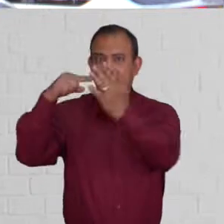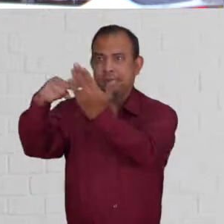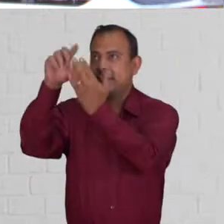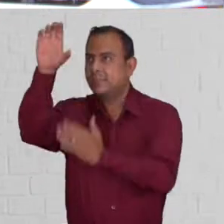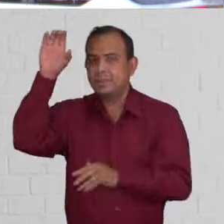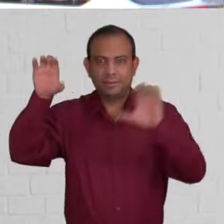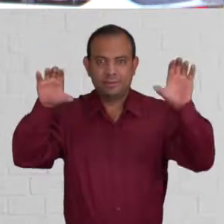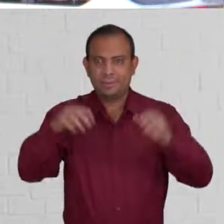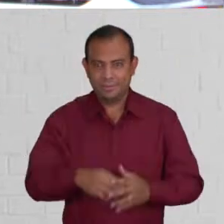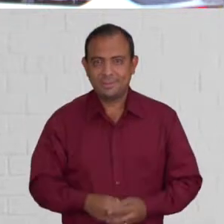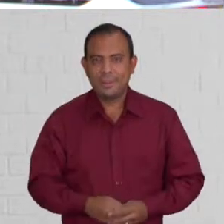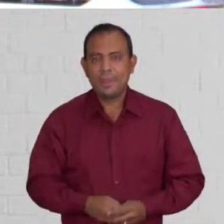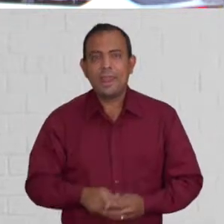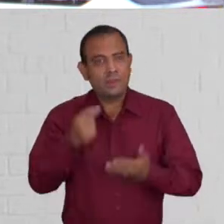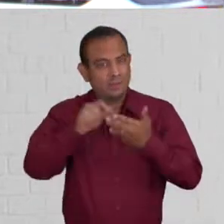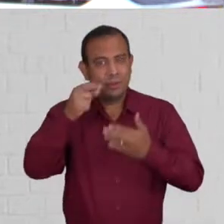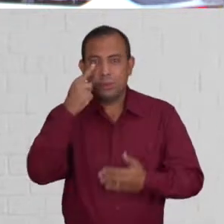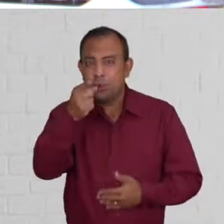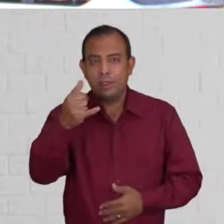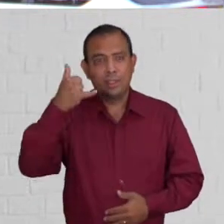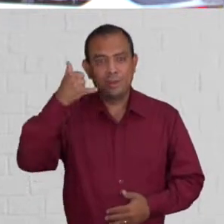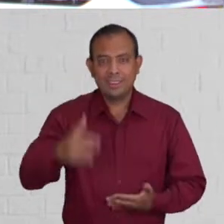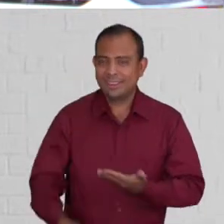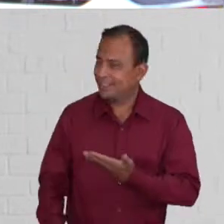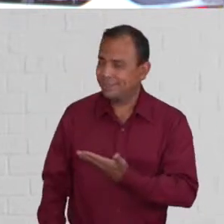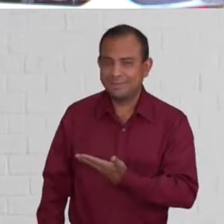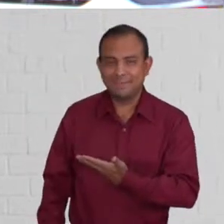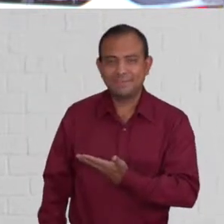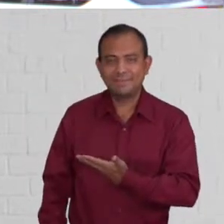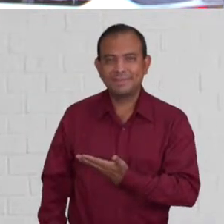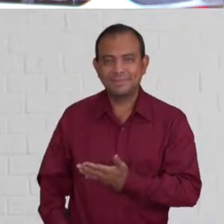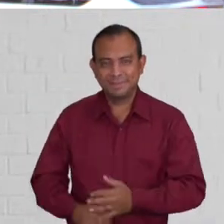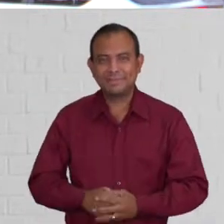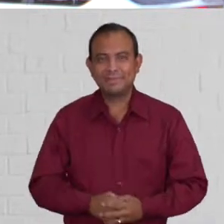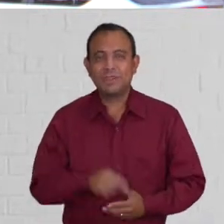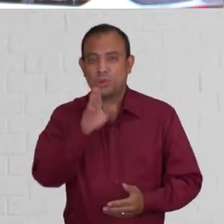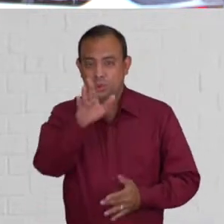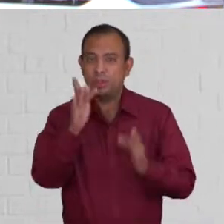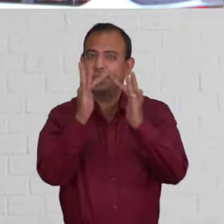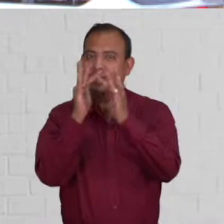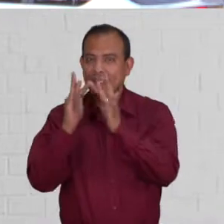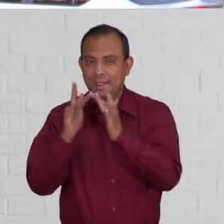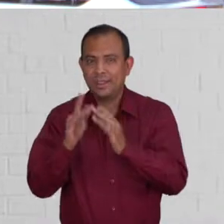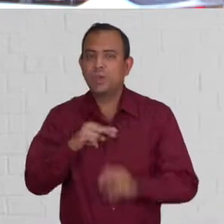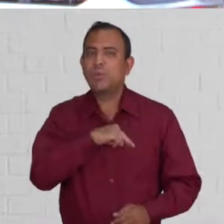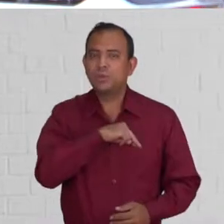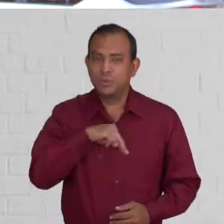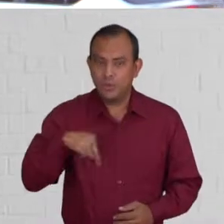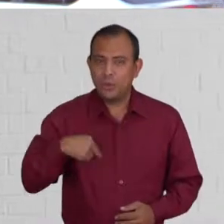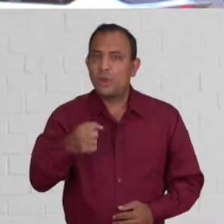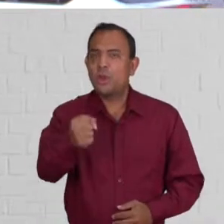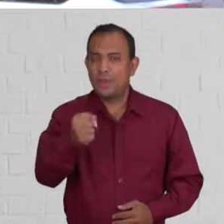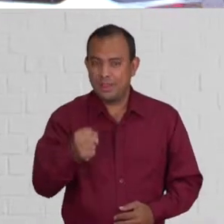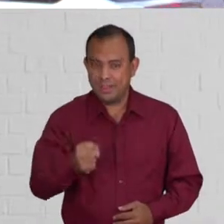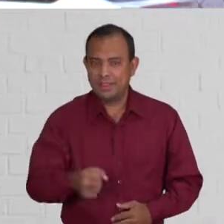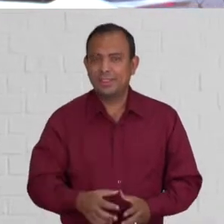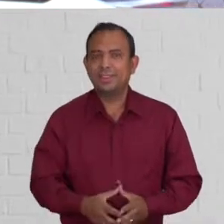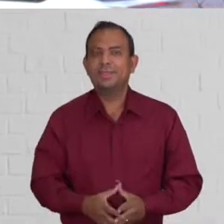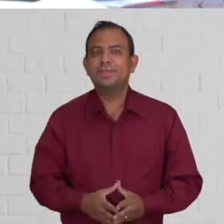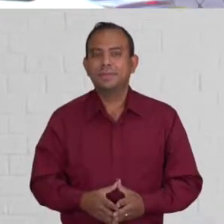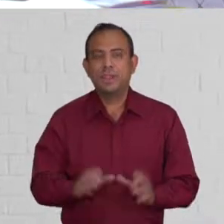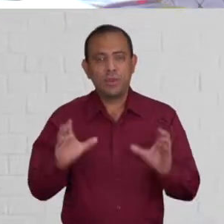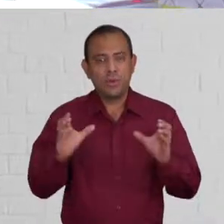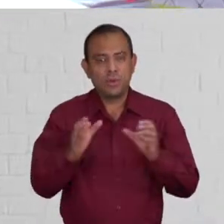activos los teléfonos 15 51 y 23 80 10 99 con su responsabilidad y el cumplimiento de nuestras